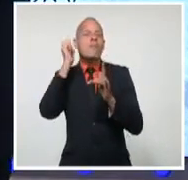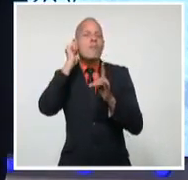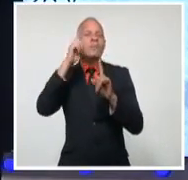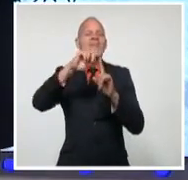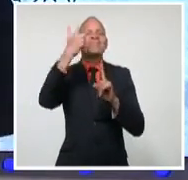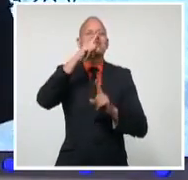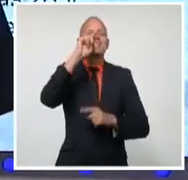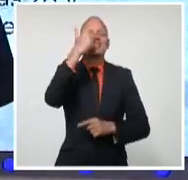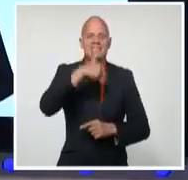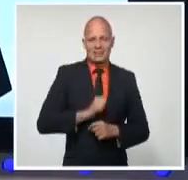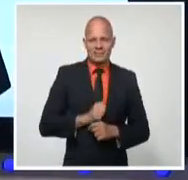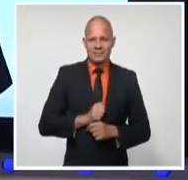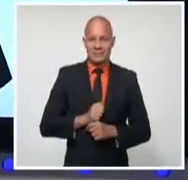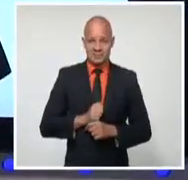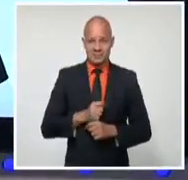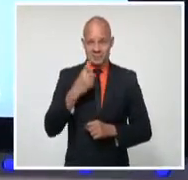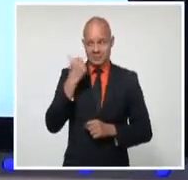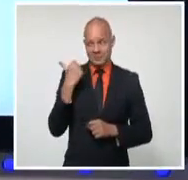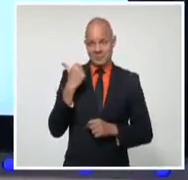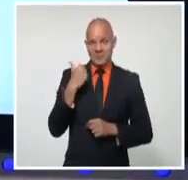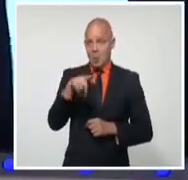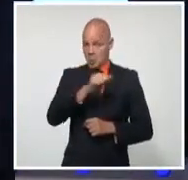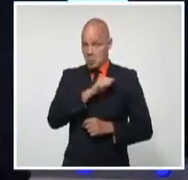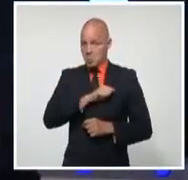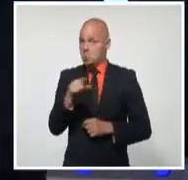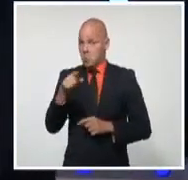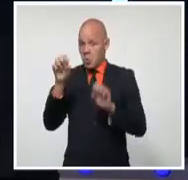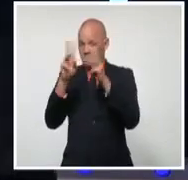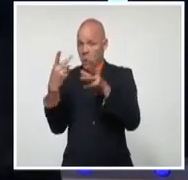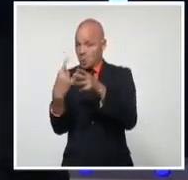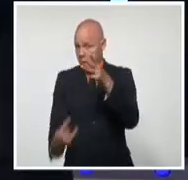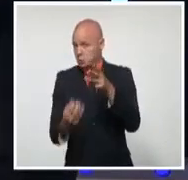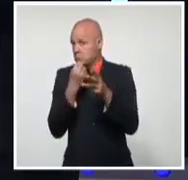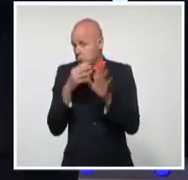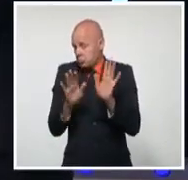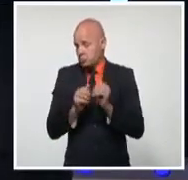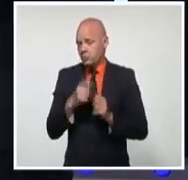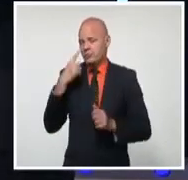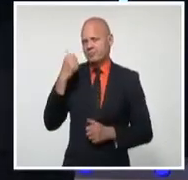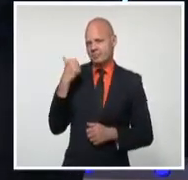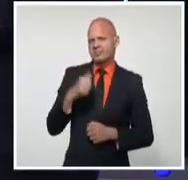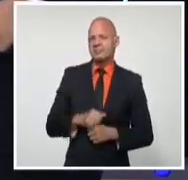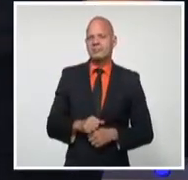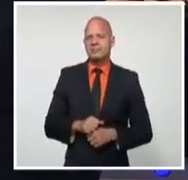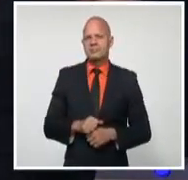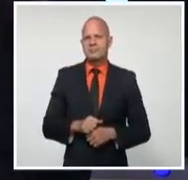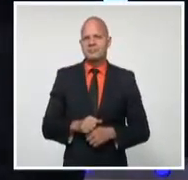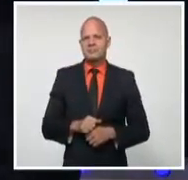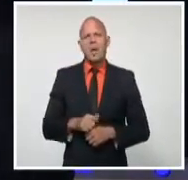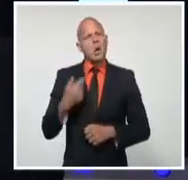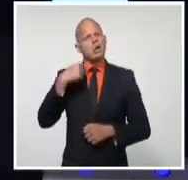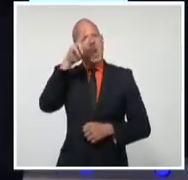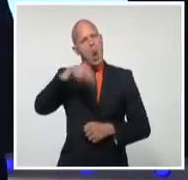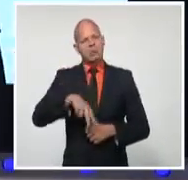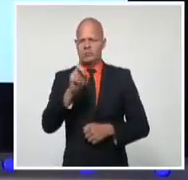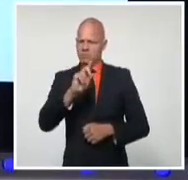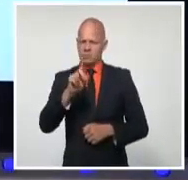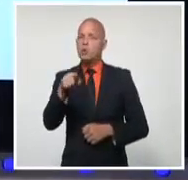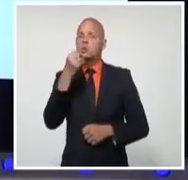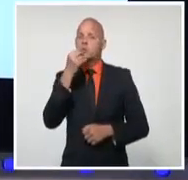página Razones de Cuba. Ahí va a estar el correo completo, usted lo puede descargar. Aquí está. Yo se los paso, no se los voy a leer completo, pueden ir a la